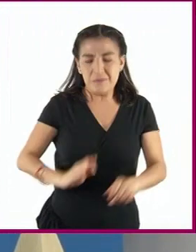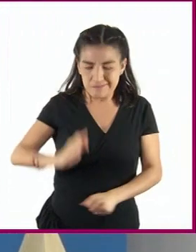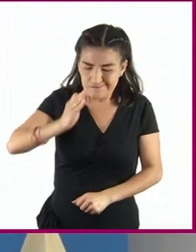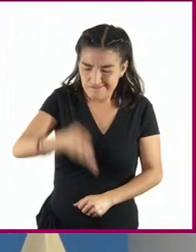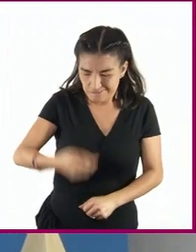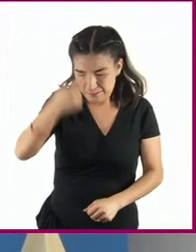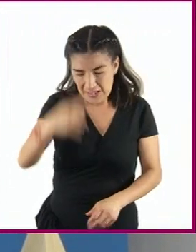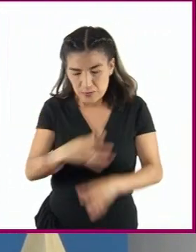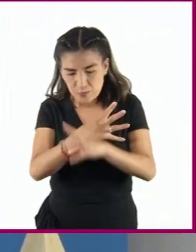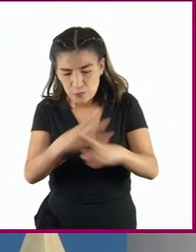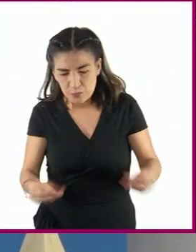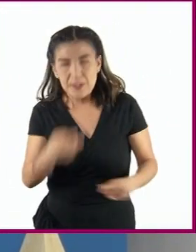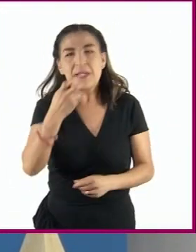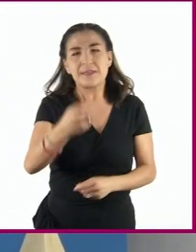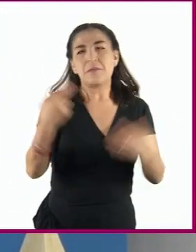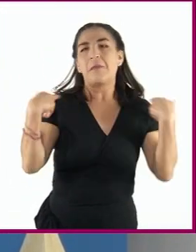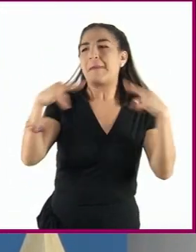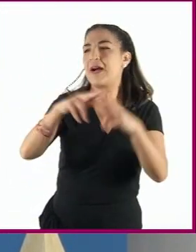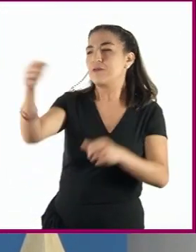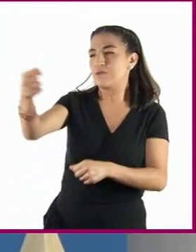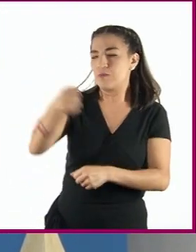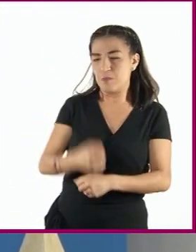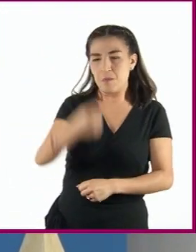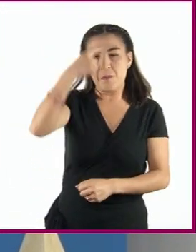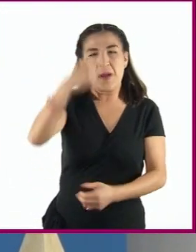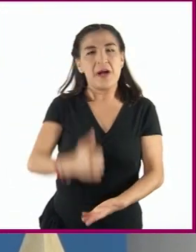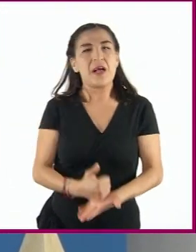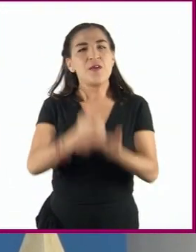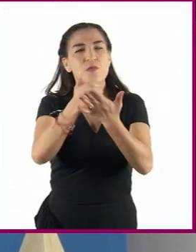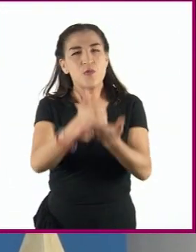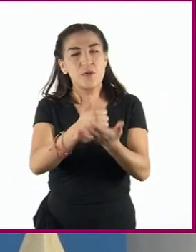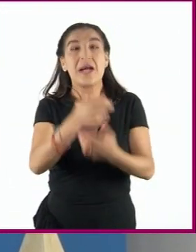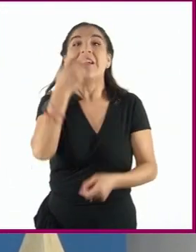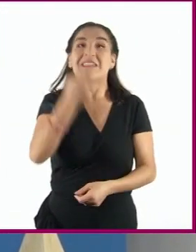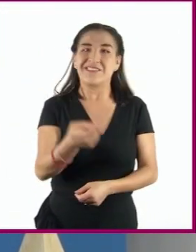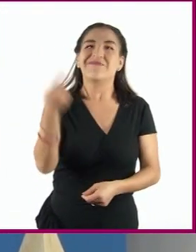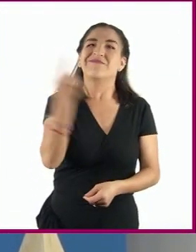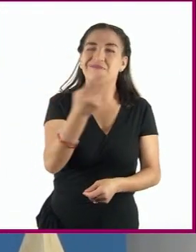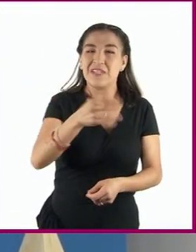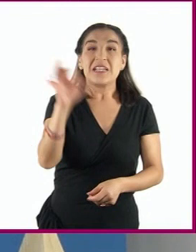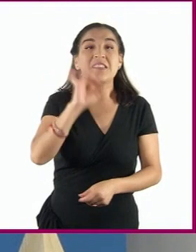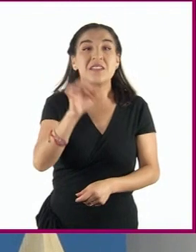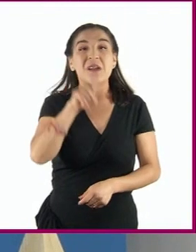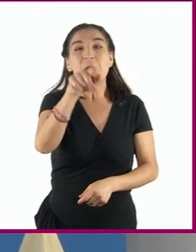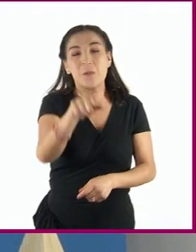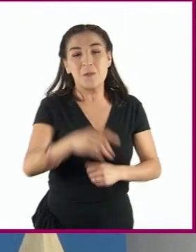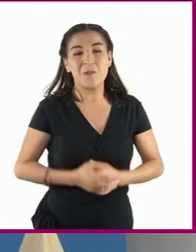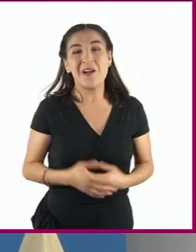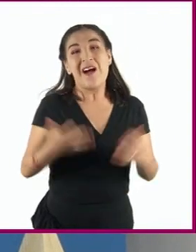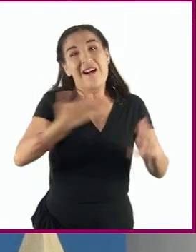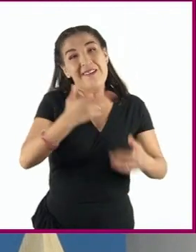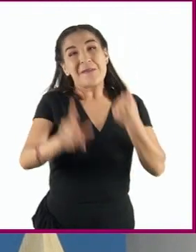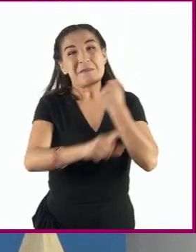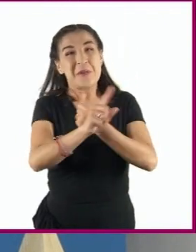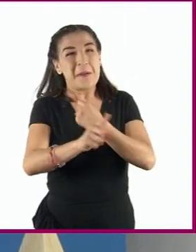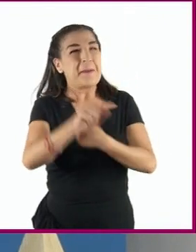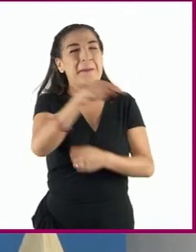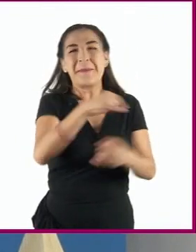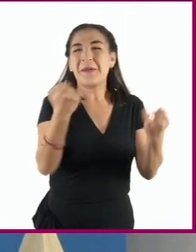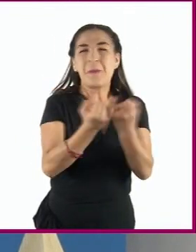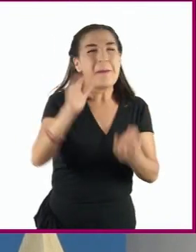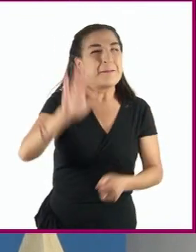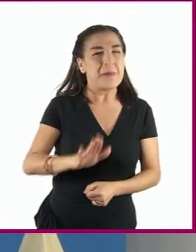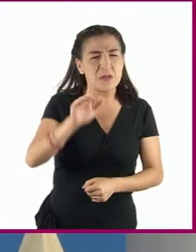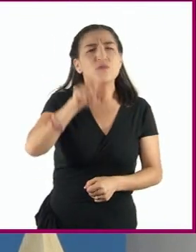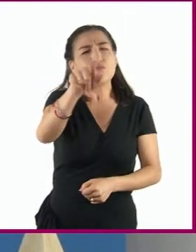con la ayuda de un profesor. Así que es relevante saber que en caso de pasar una situación parecida, pueden